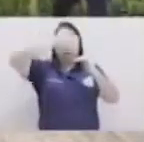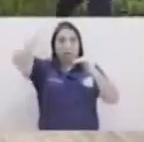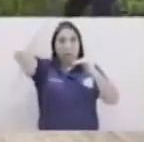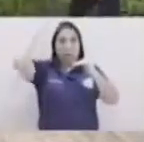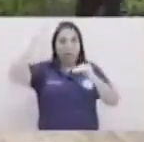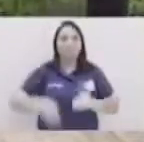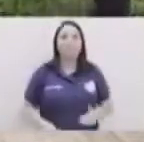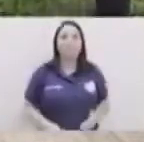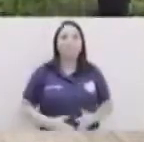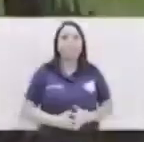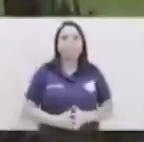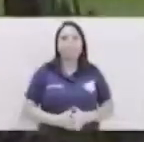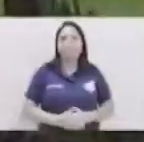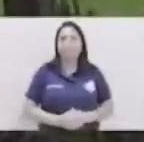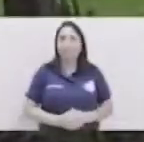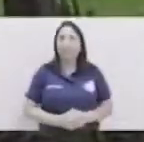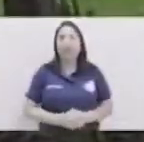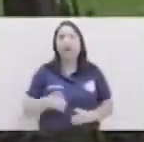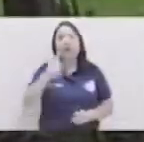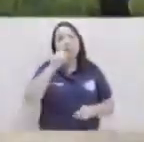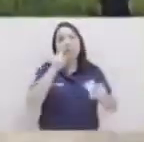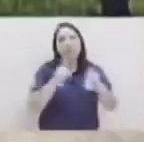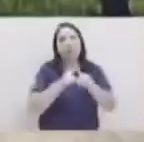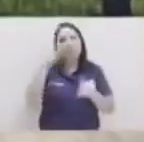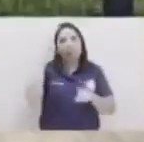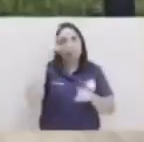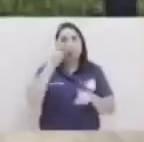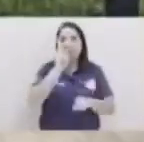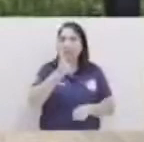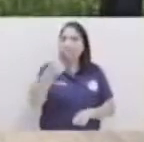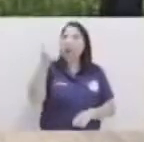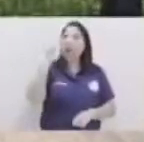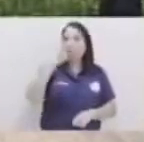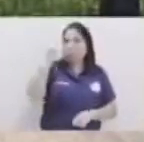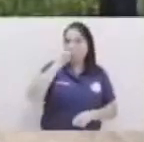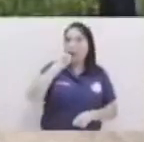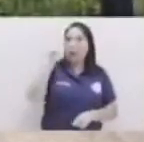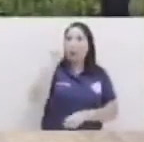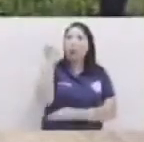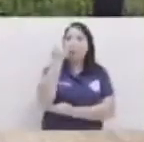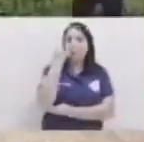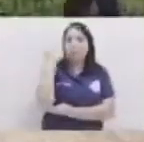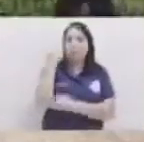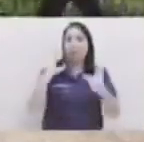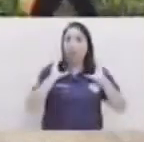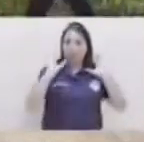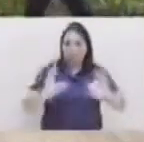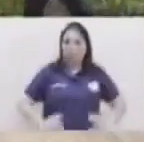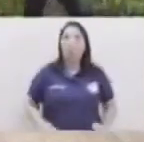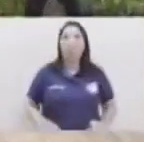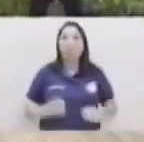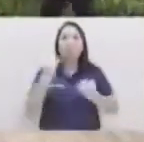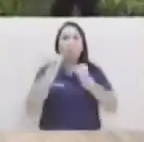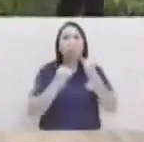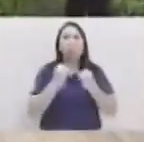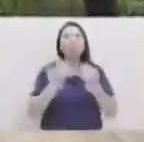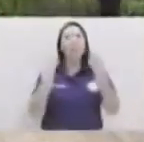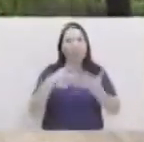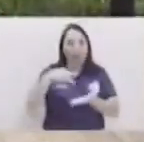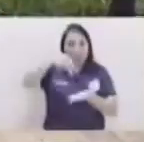Último, recuérdate también mantenerte hidratado. Siguiente ejercicio, ya lo realizo de